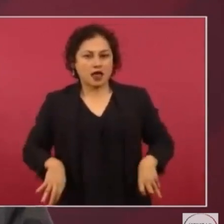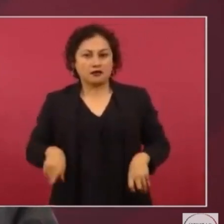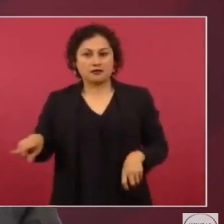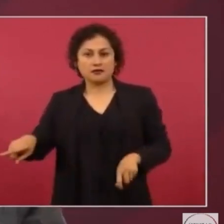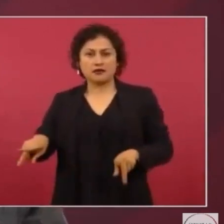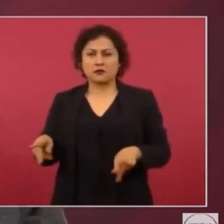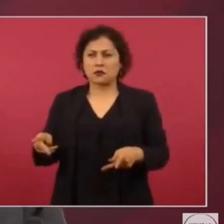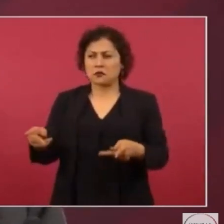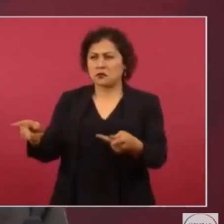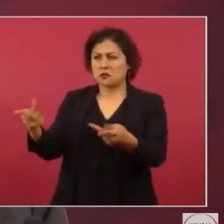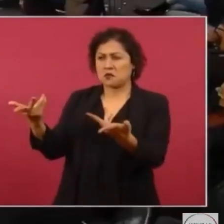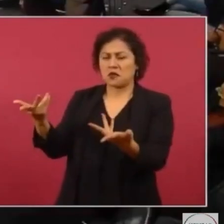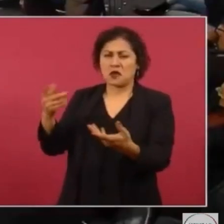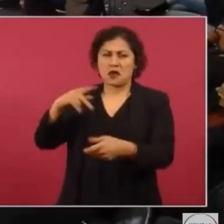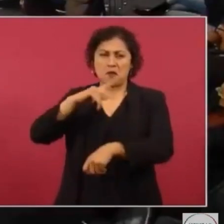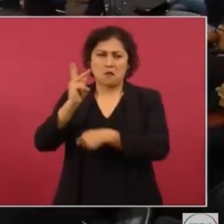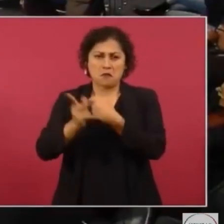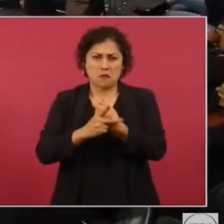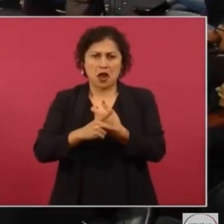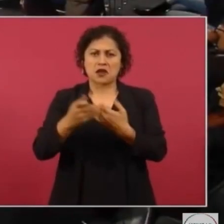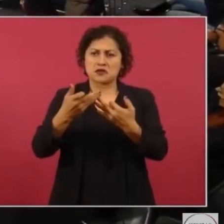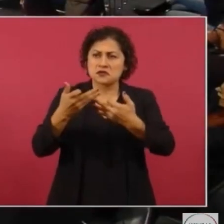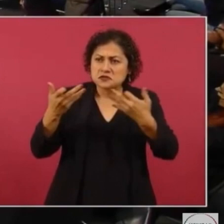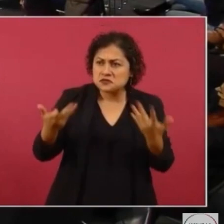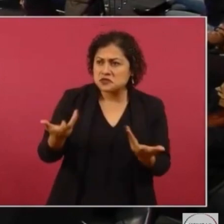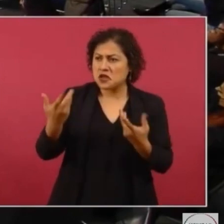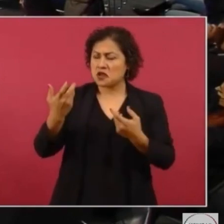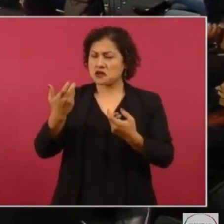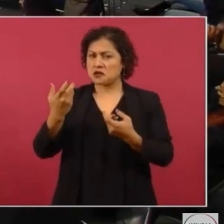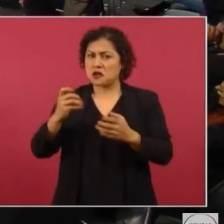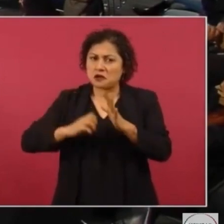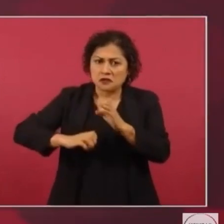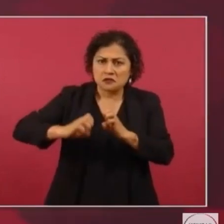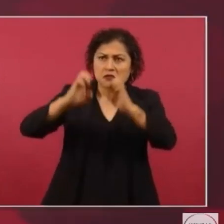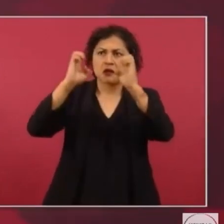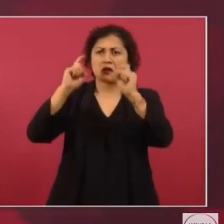vendían bienes nacionales, los remataban,